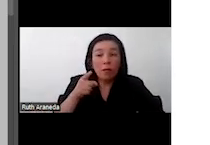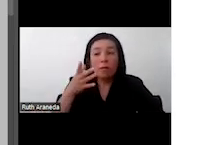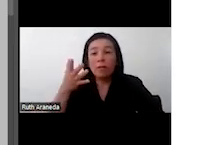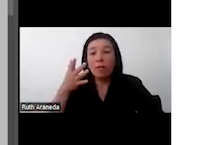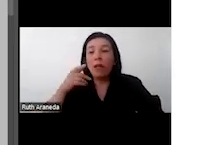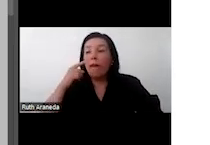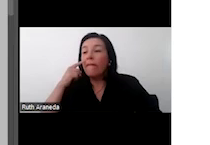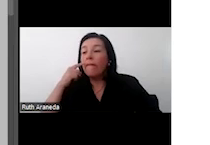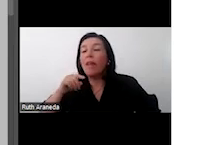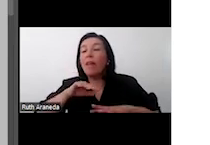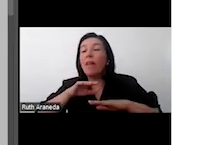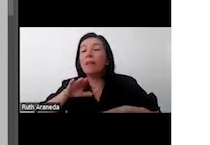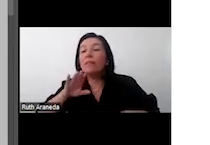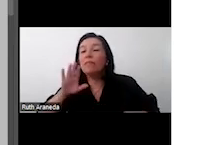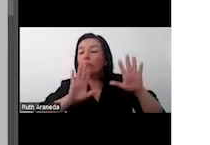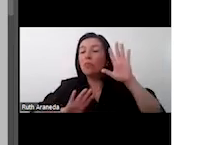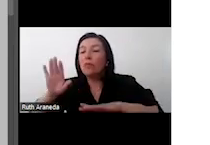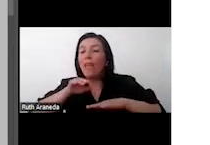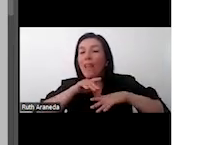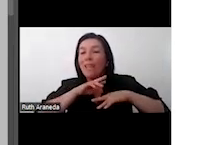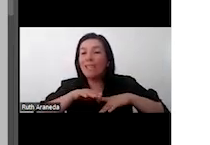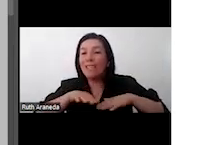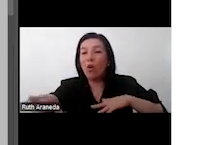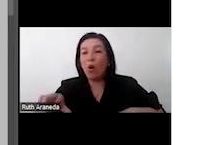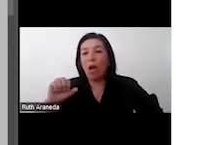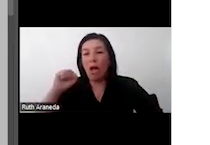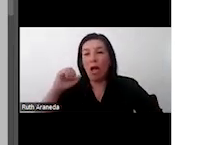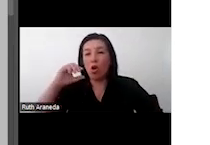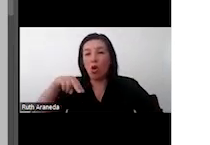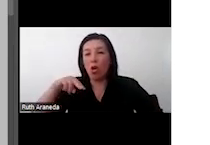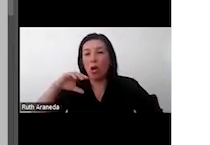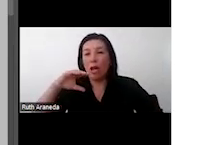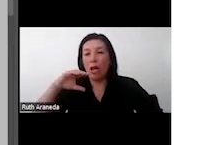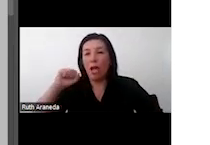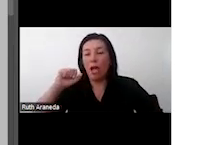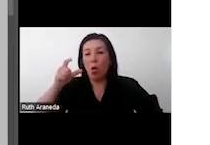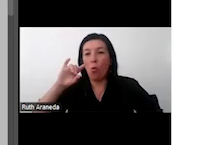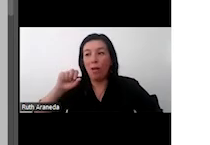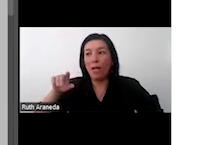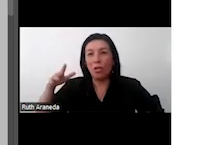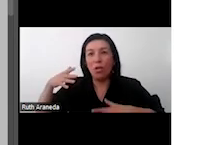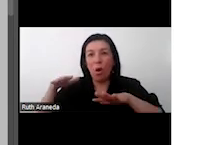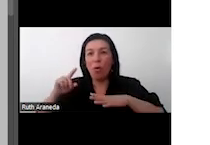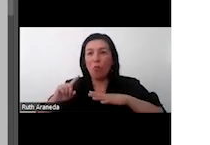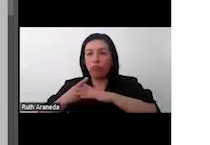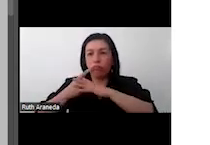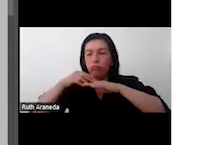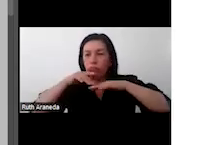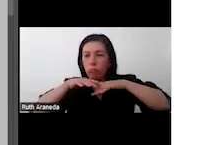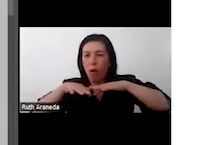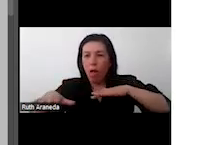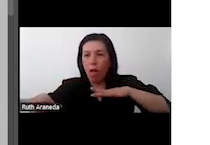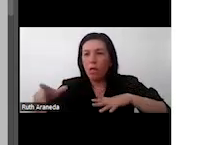río Aconcagua. Digamos que es, digamos, como nuestro acceso al agua, nuestro mar, digamos, es el río Aconcagua. Es un